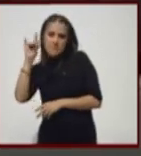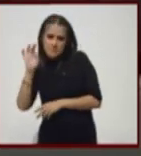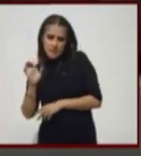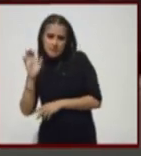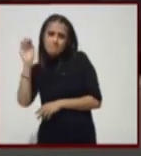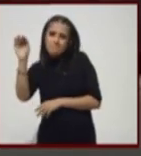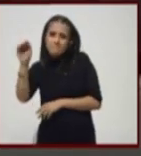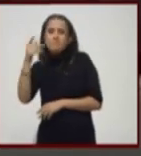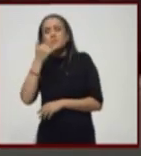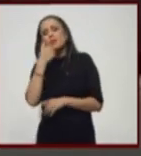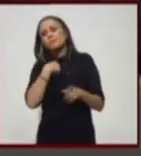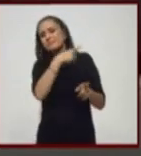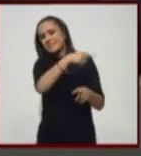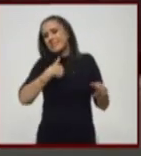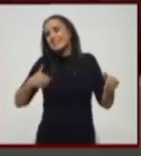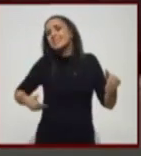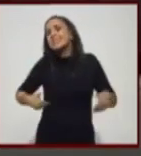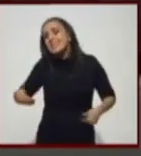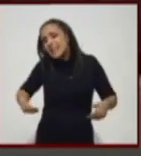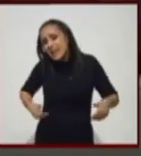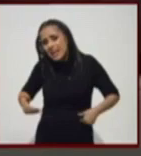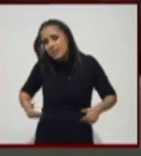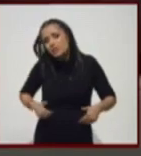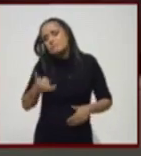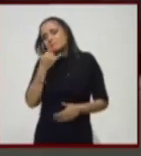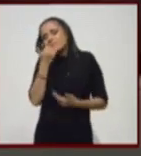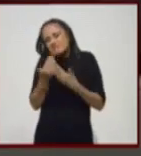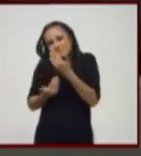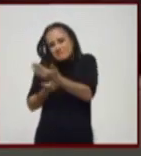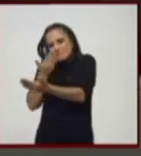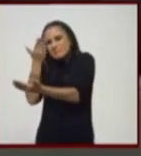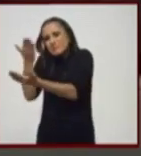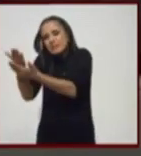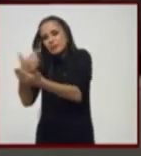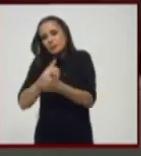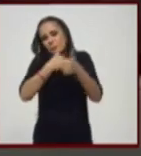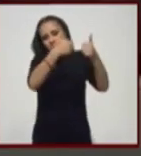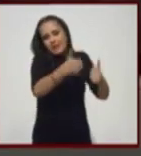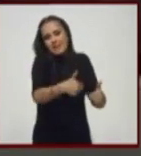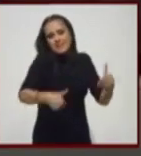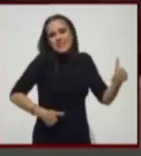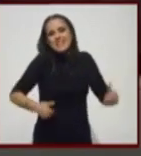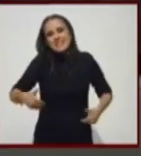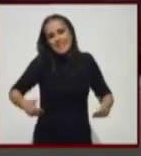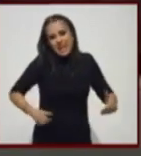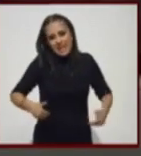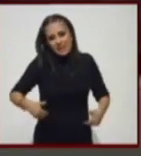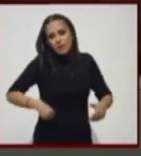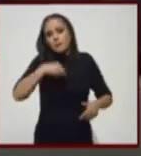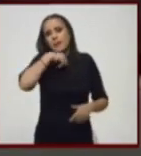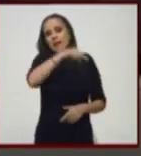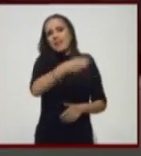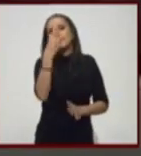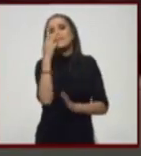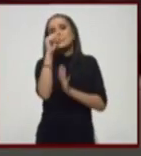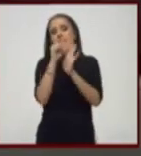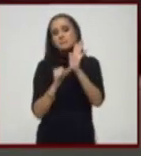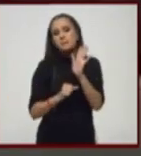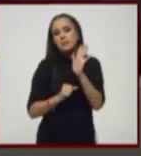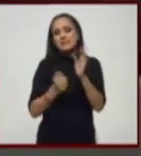tengo esta propuesta de teatro creo que me voy a quedar representa quedarme tres meses a ensayar